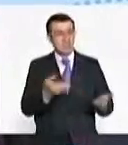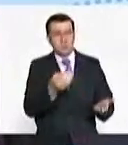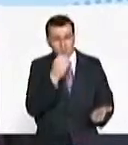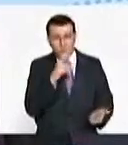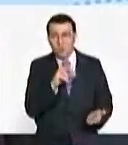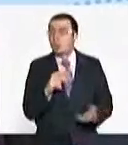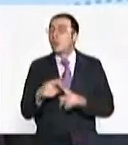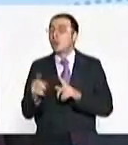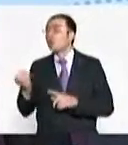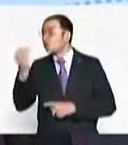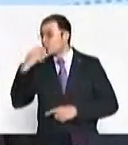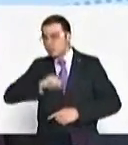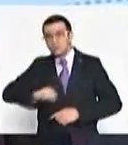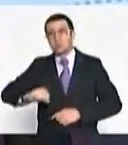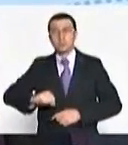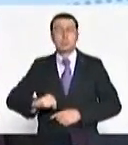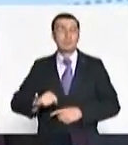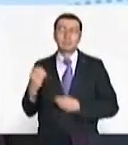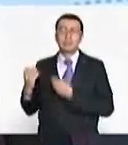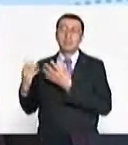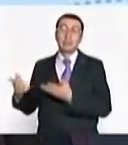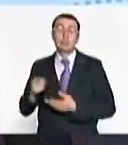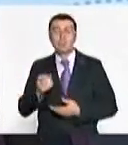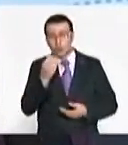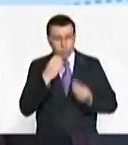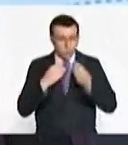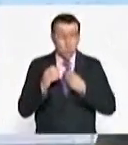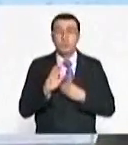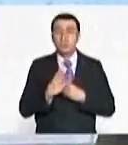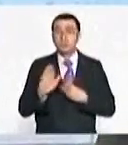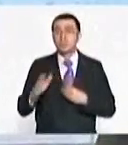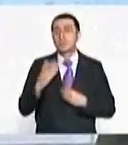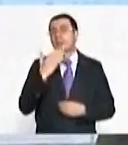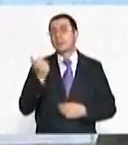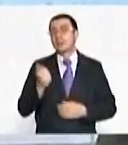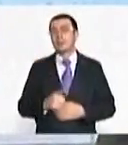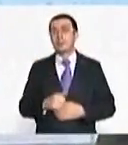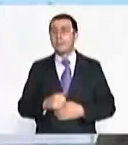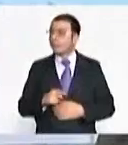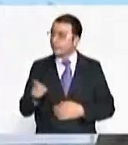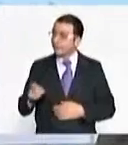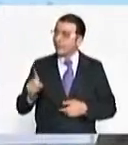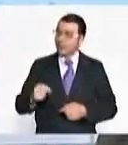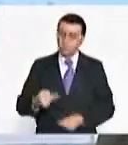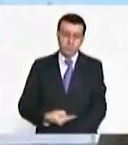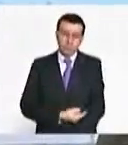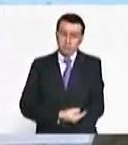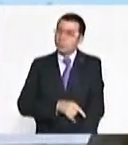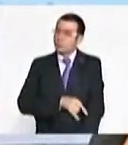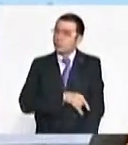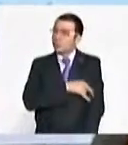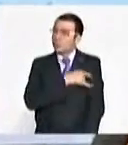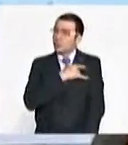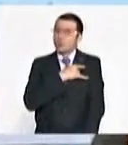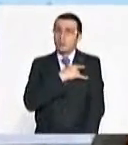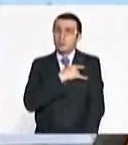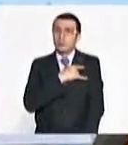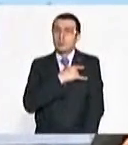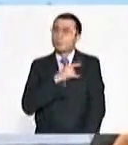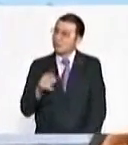suplementos y eso no tiene ningún efecto benéfico para el paciente. Y se pueden colocar vía venosa. Una de las terapias que usted hace son los sueros.